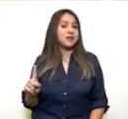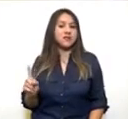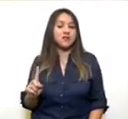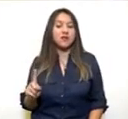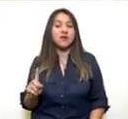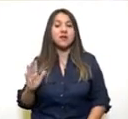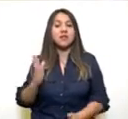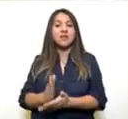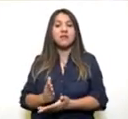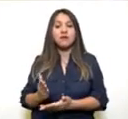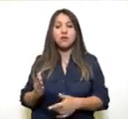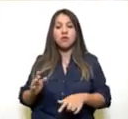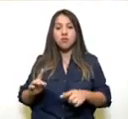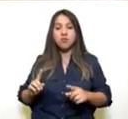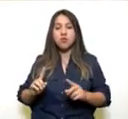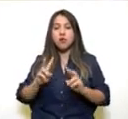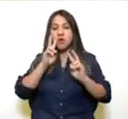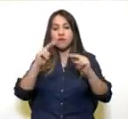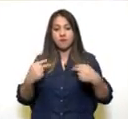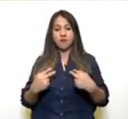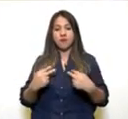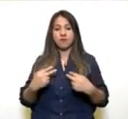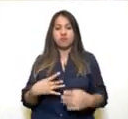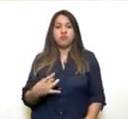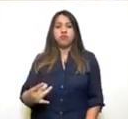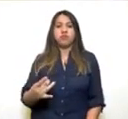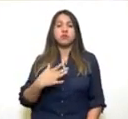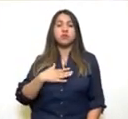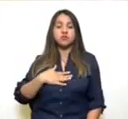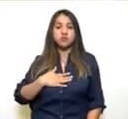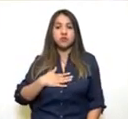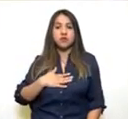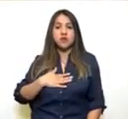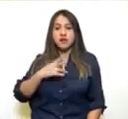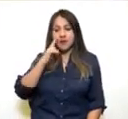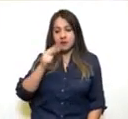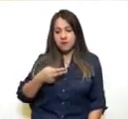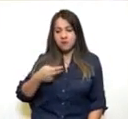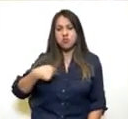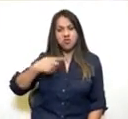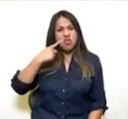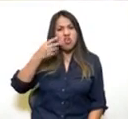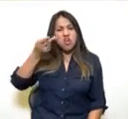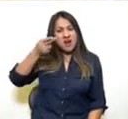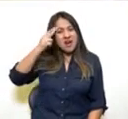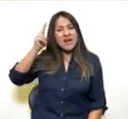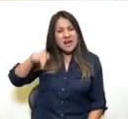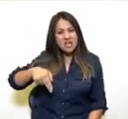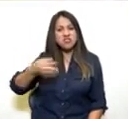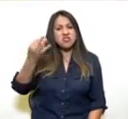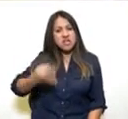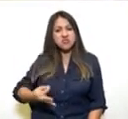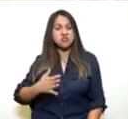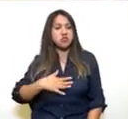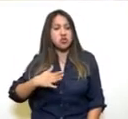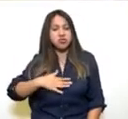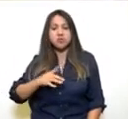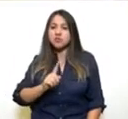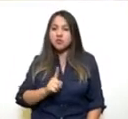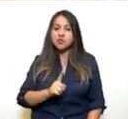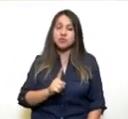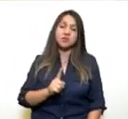encontrarnos nosotros que tenemos que somos dueños de la razón la habilidad de un